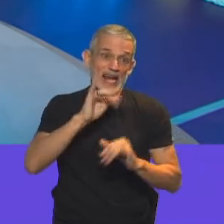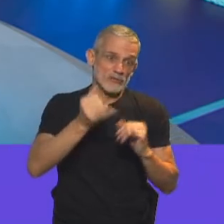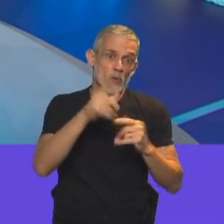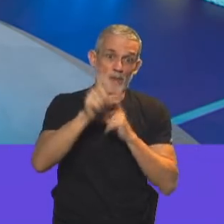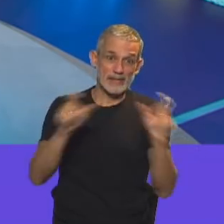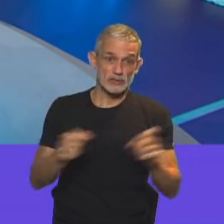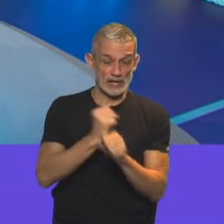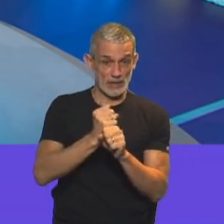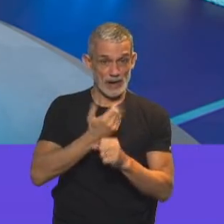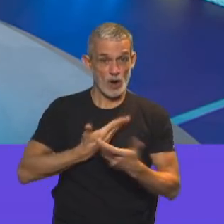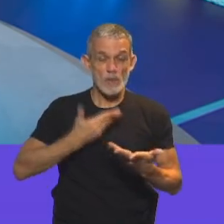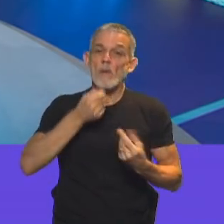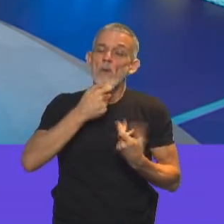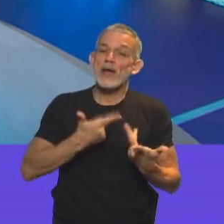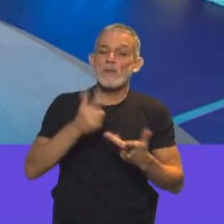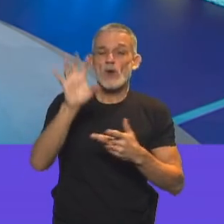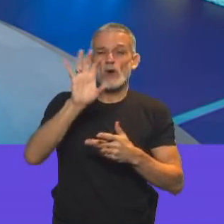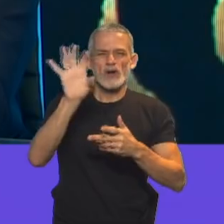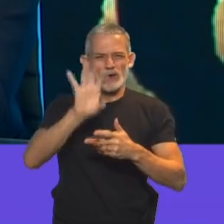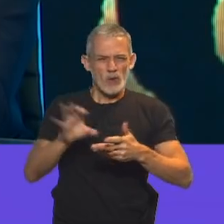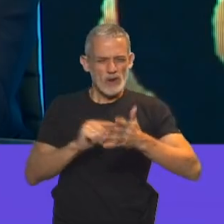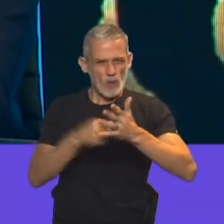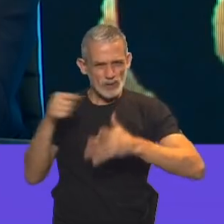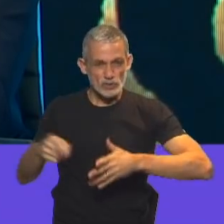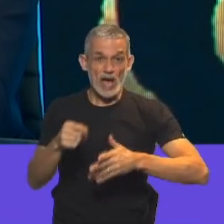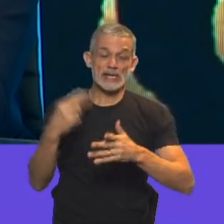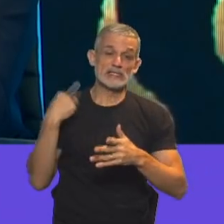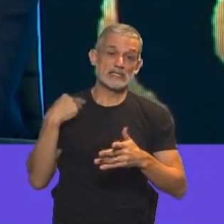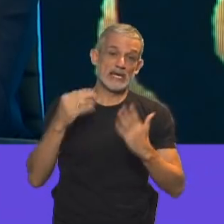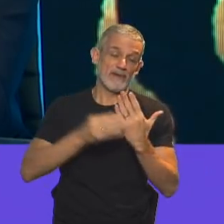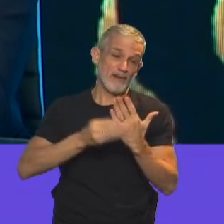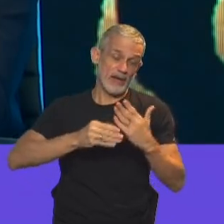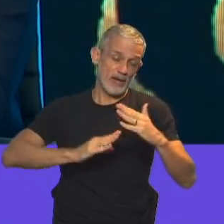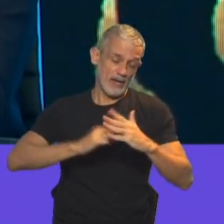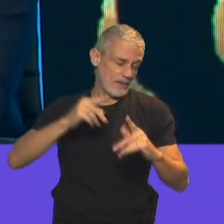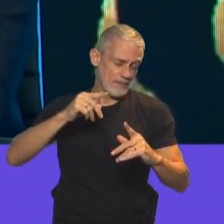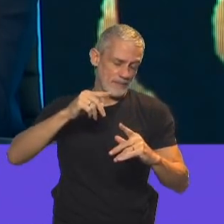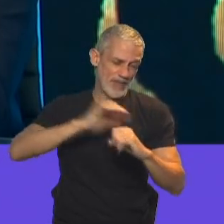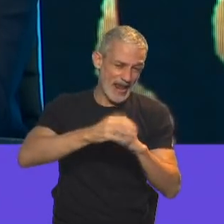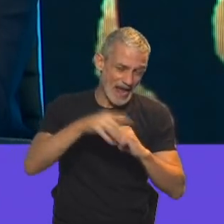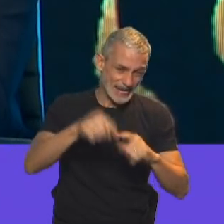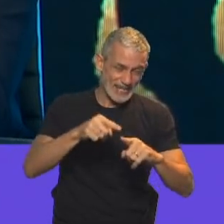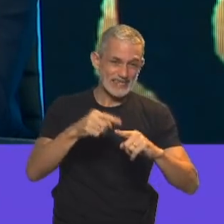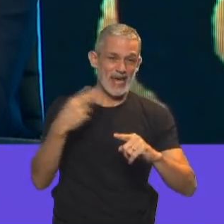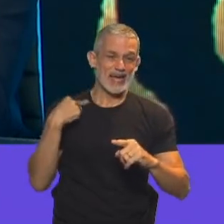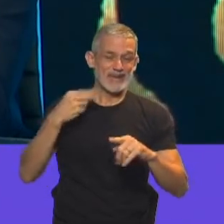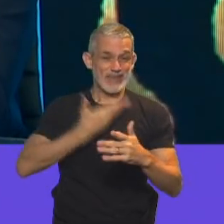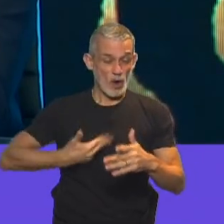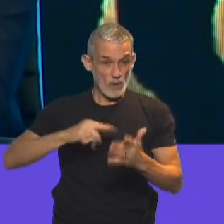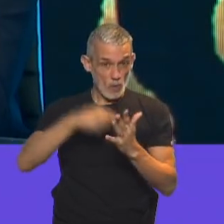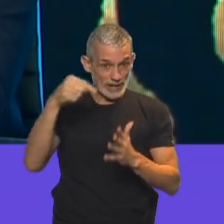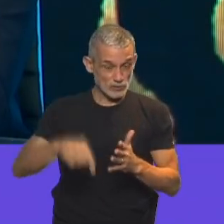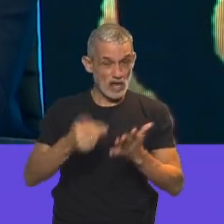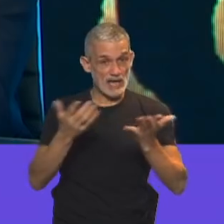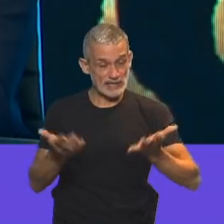funcionarios por ejemplo de la provincia de buenos aires hubo declaraciones del jefe del gobierno de la ciudad de buenos aires larreta sobre el tema lo cierto es que